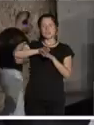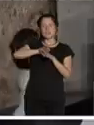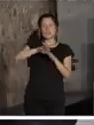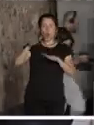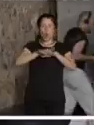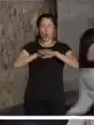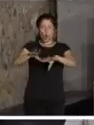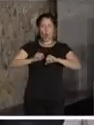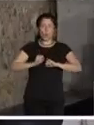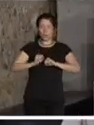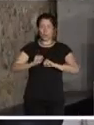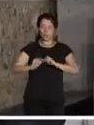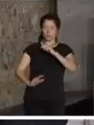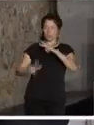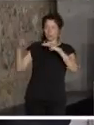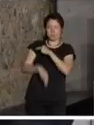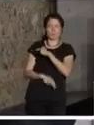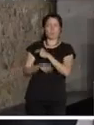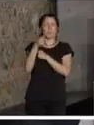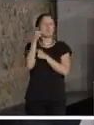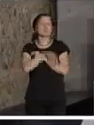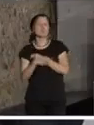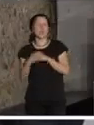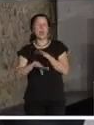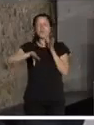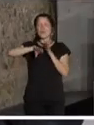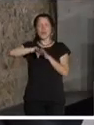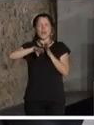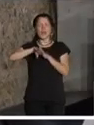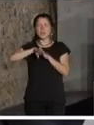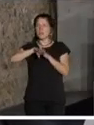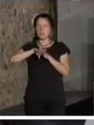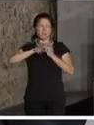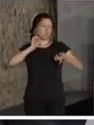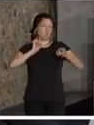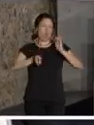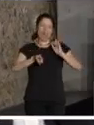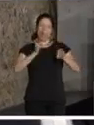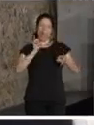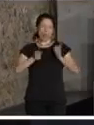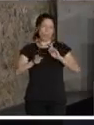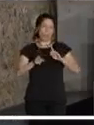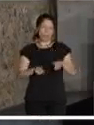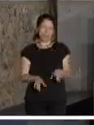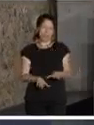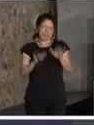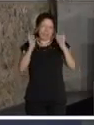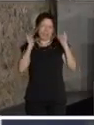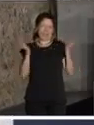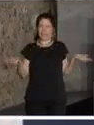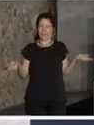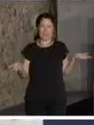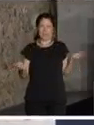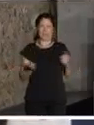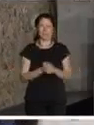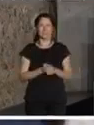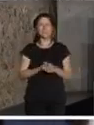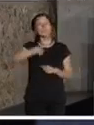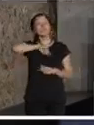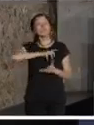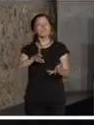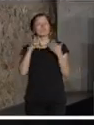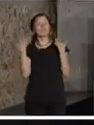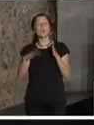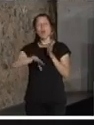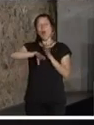gobierne también van de que la derecha no mande a un sin gobernar tenemos que conseguir